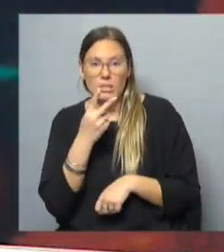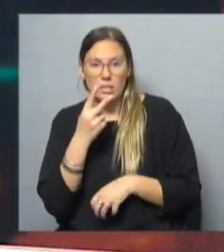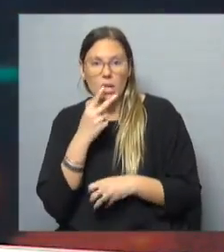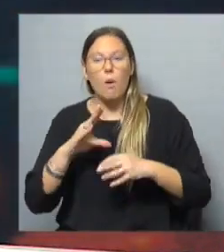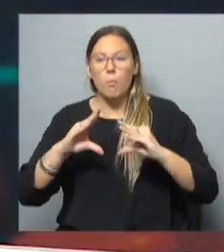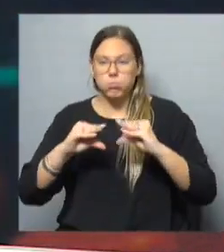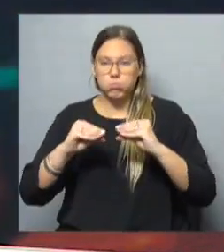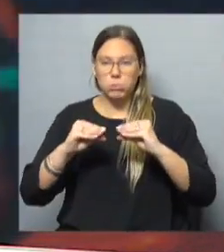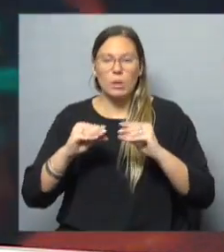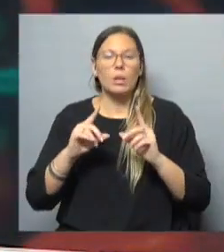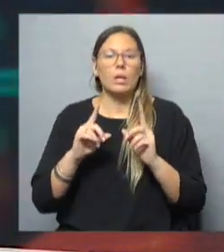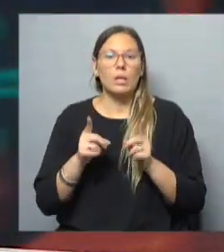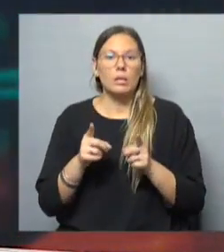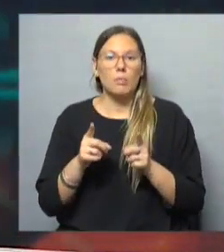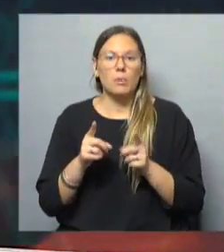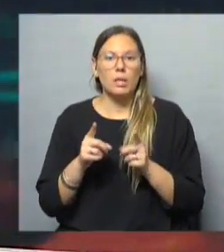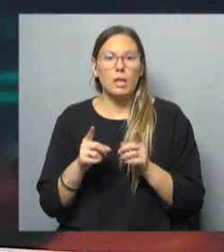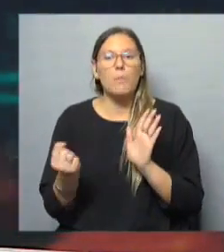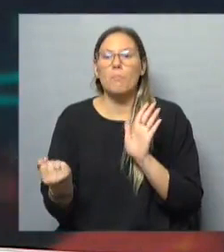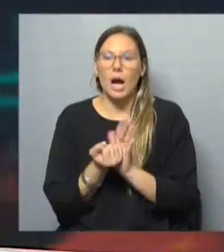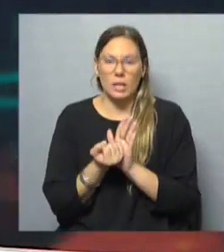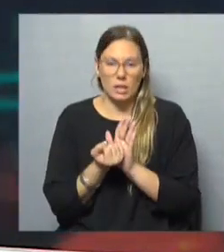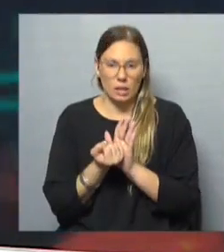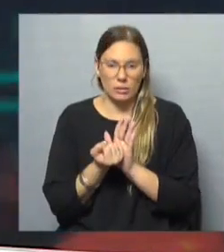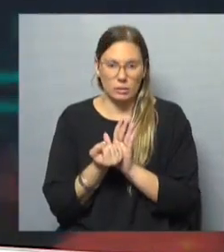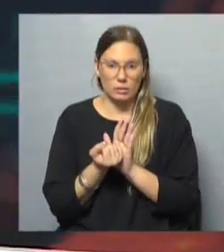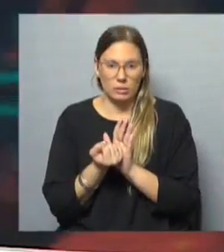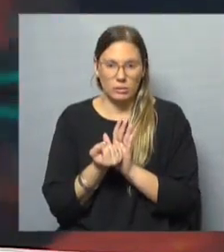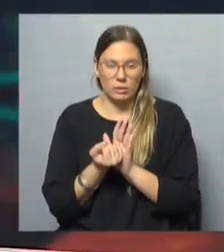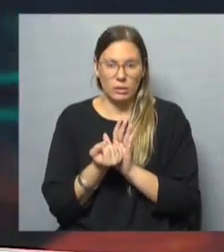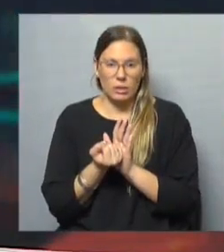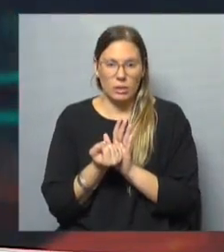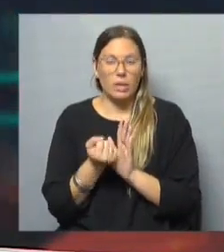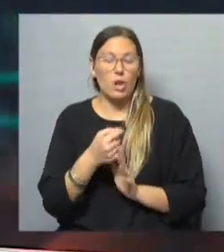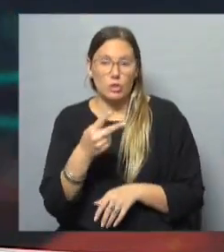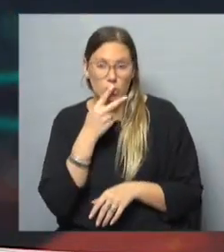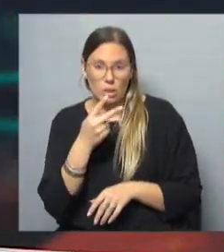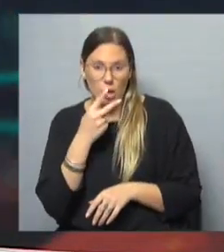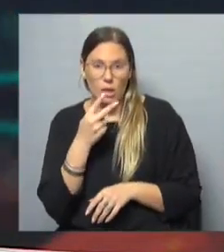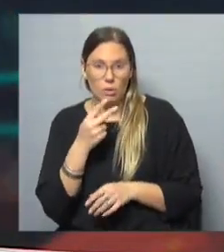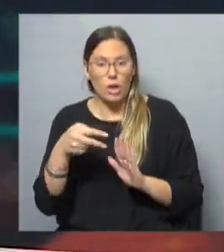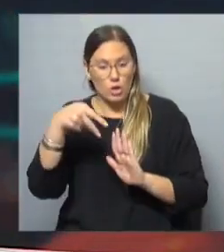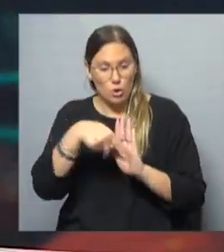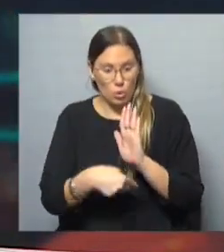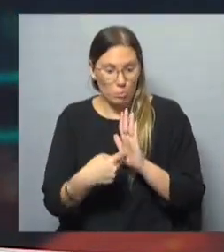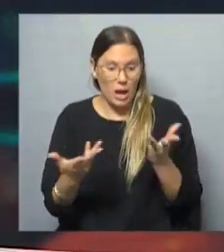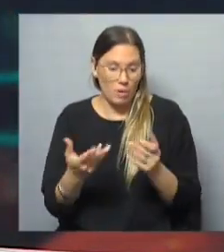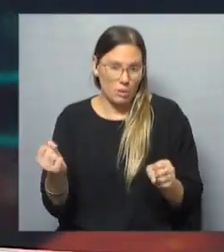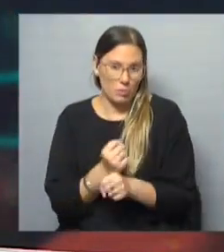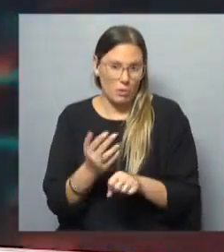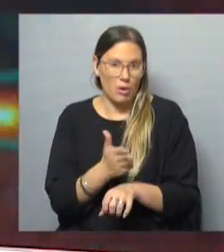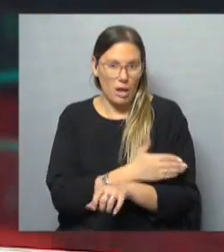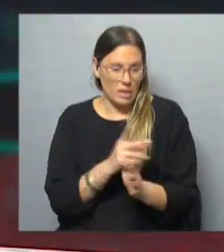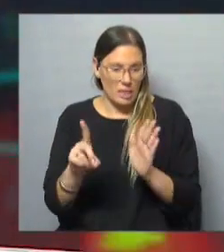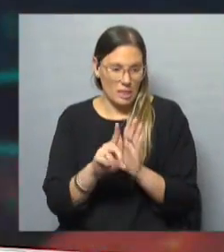blanda y que aparezca la grifa, o sea, la marca de justamente los cigarrillos, algo que por la normativa vigente hasta este